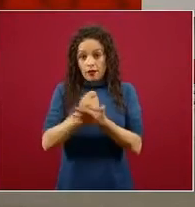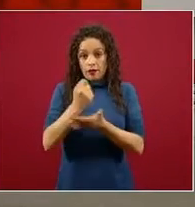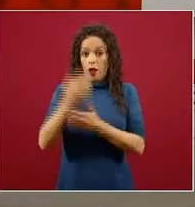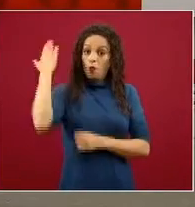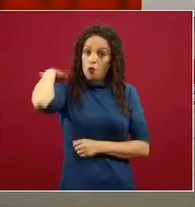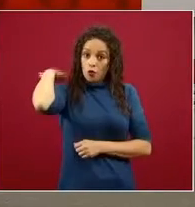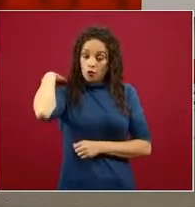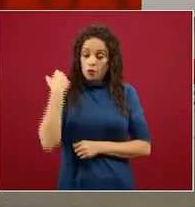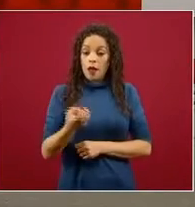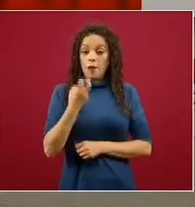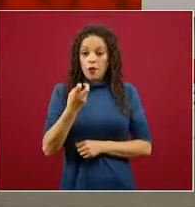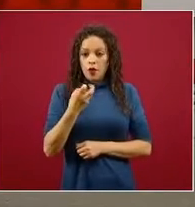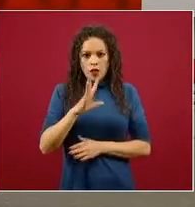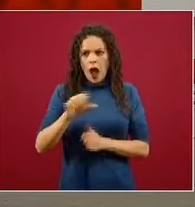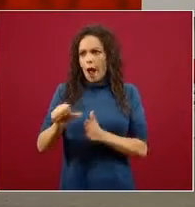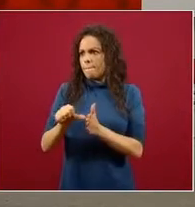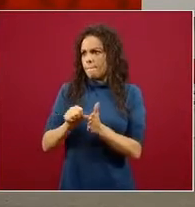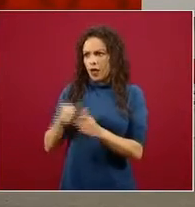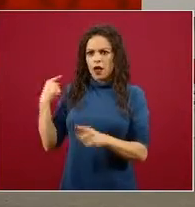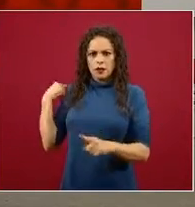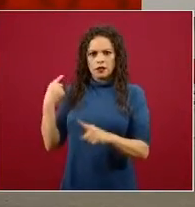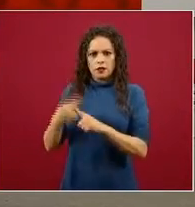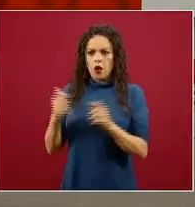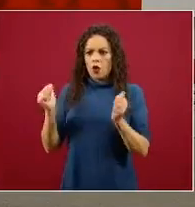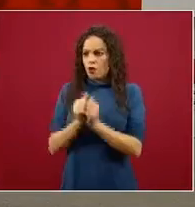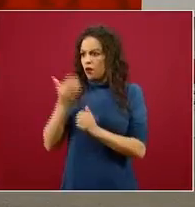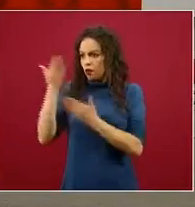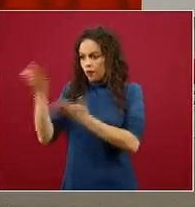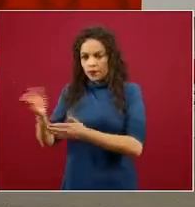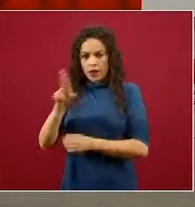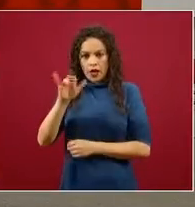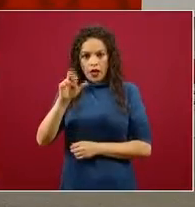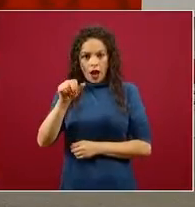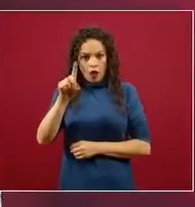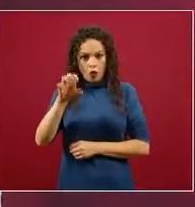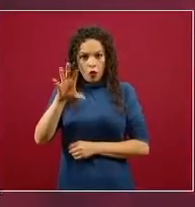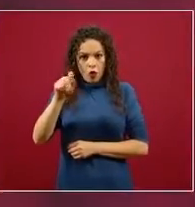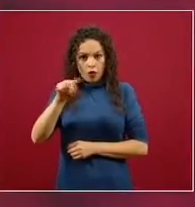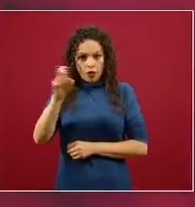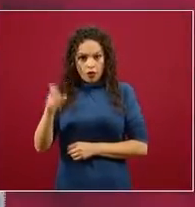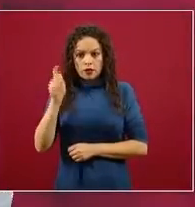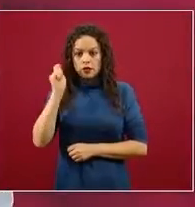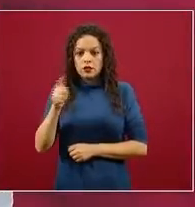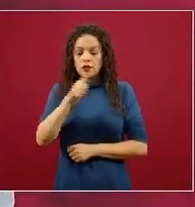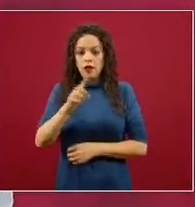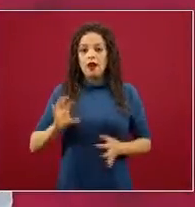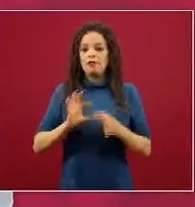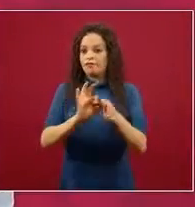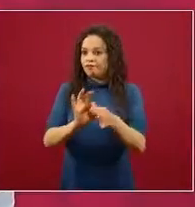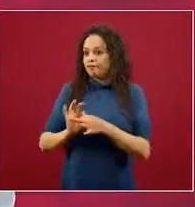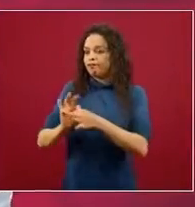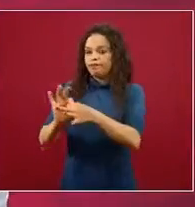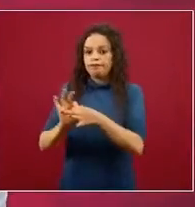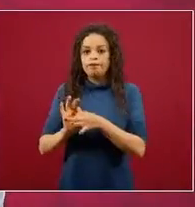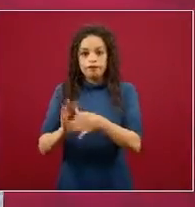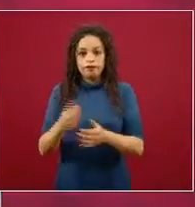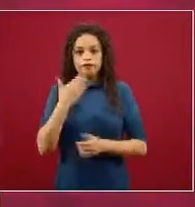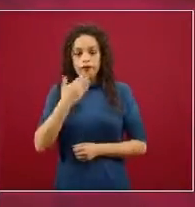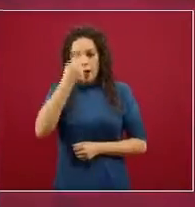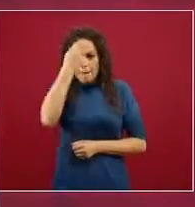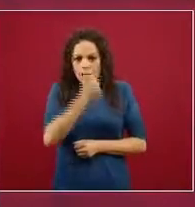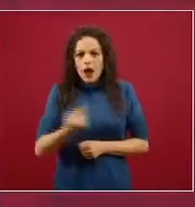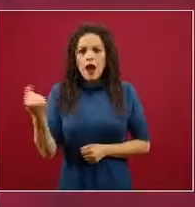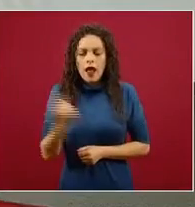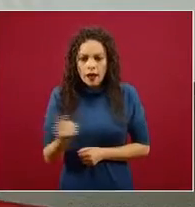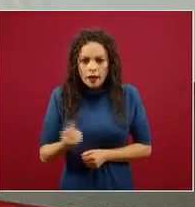varias semanas, meses de hecho, a través del doctor Ricardo Cortés Alcalá, establecimos una relación de colaboración para